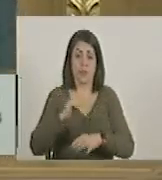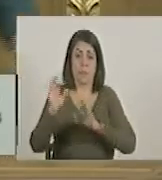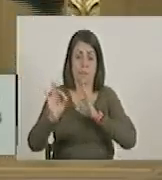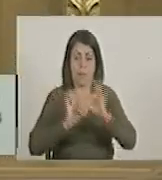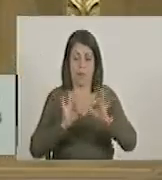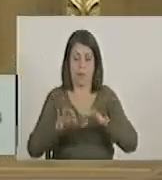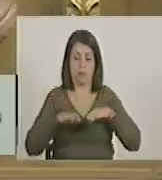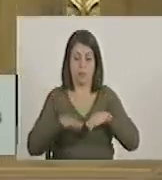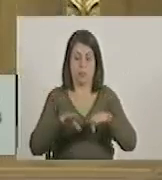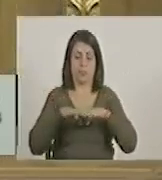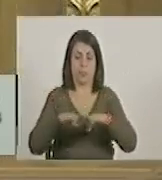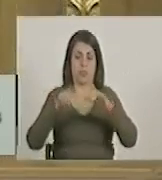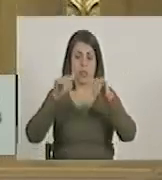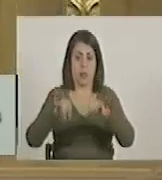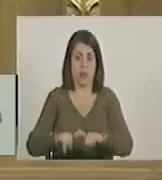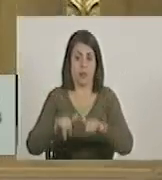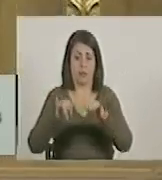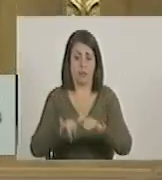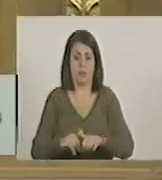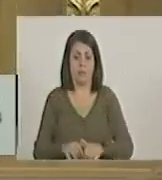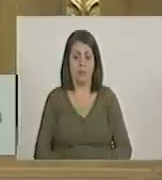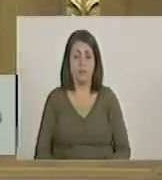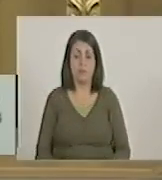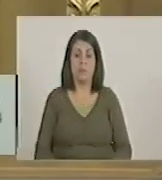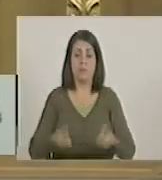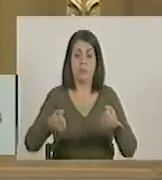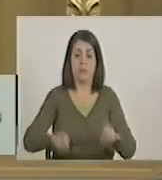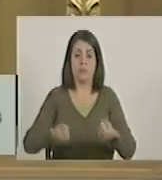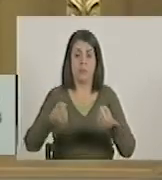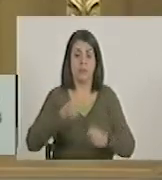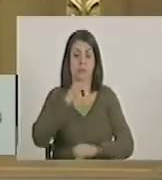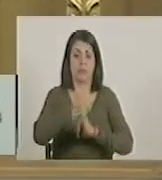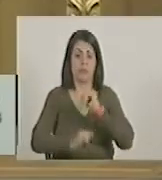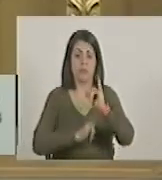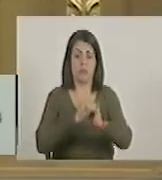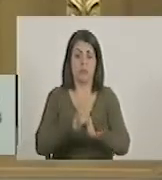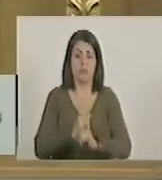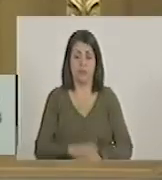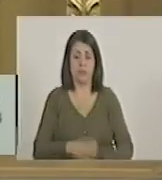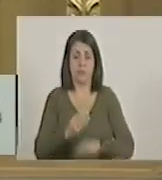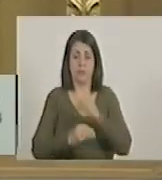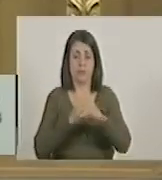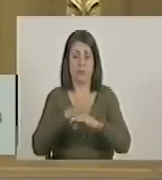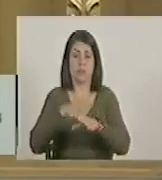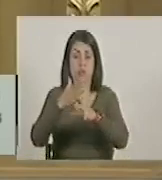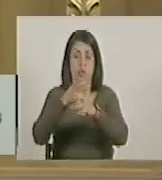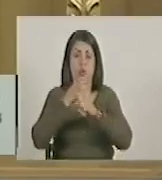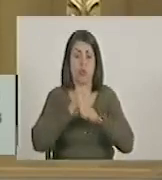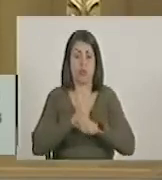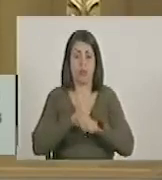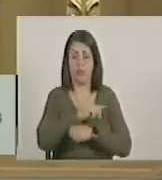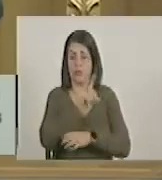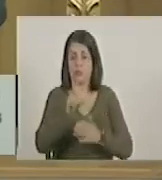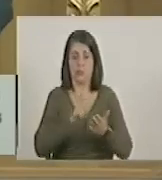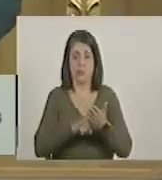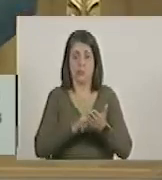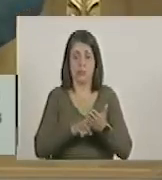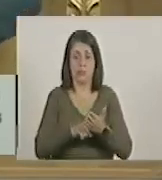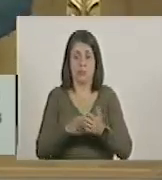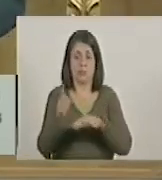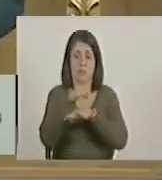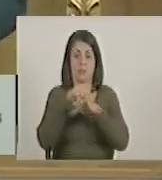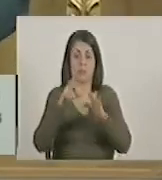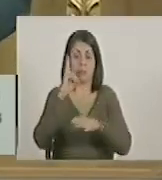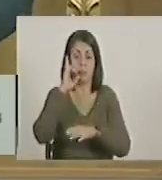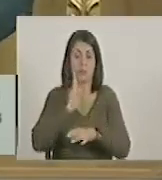manufacturados ubicados en los mercados internacionales. Confiamos plena y ciegamente en el